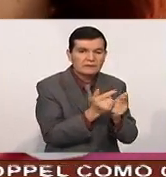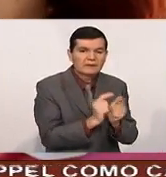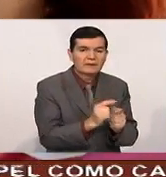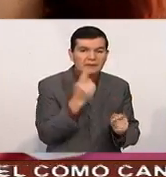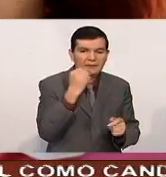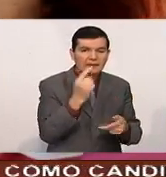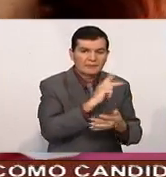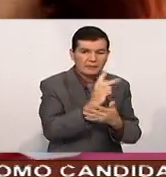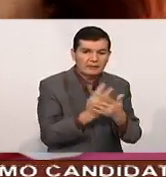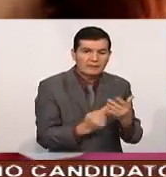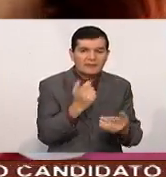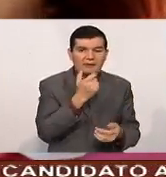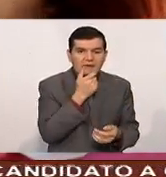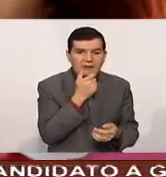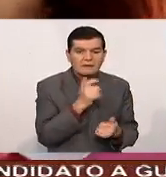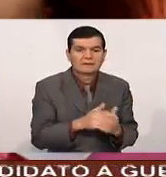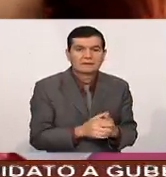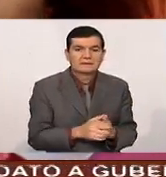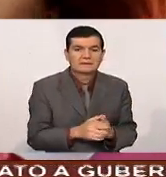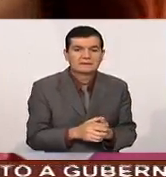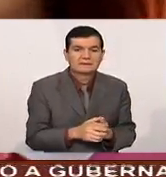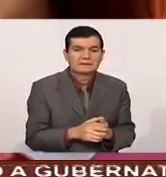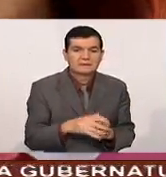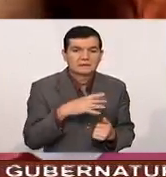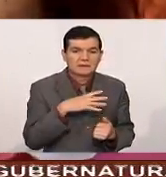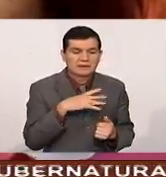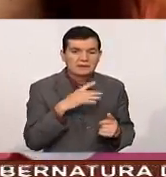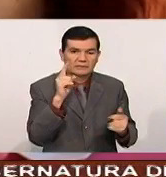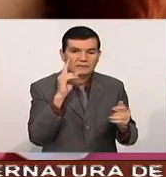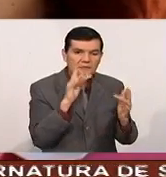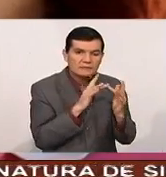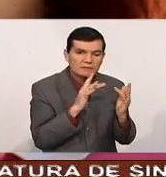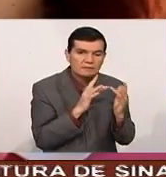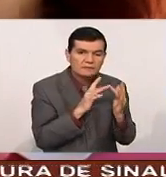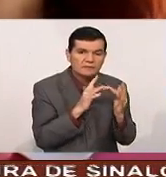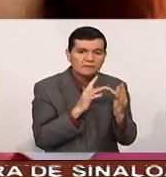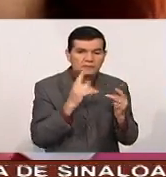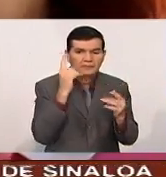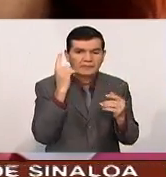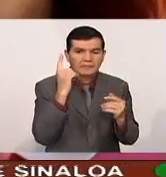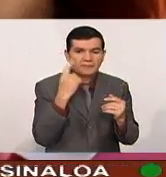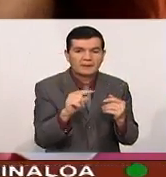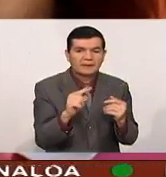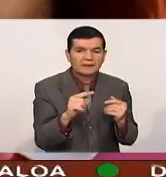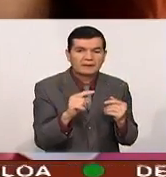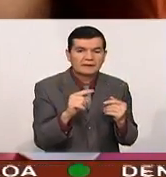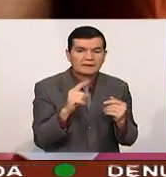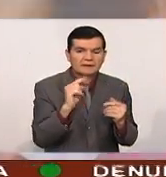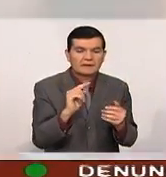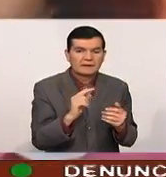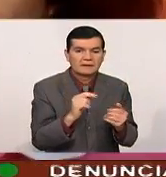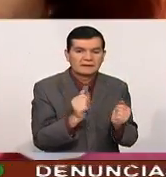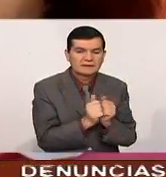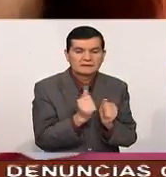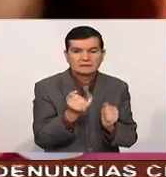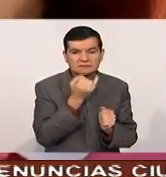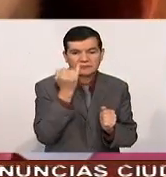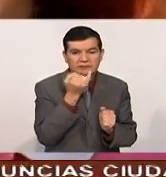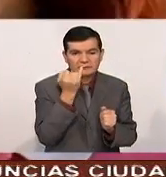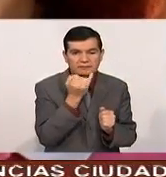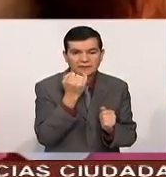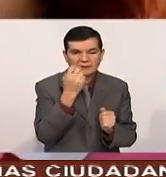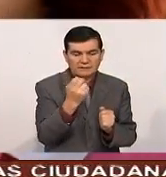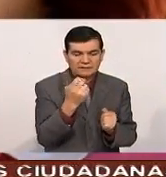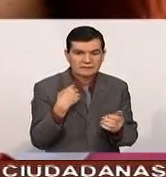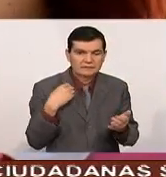El programa de inglés es un contacto, ¿no? hacia lo que es la lengua. A esta edad es